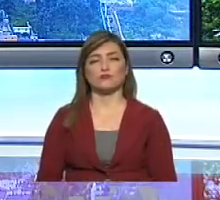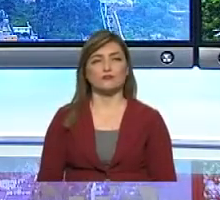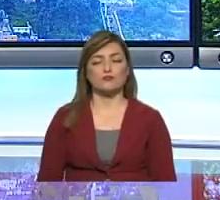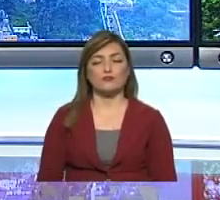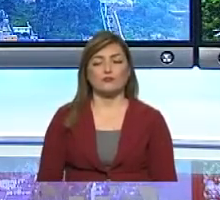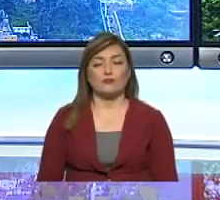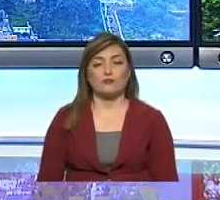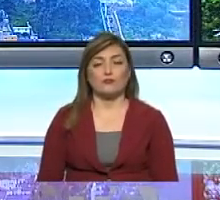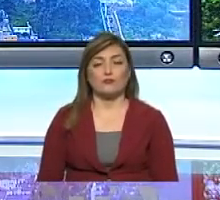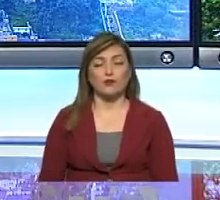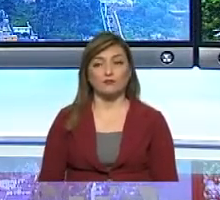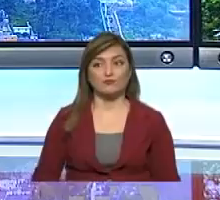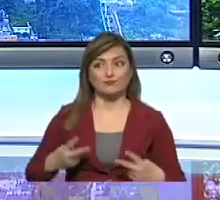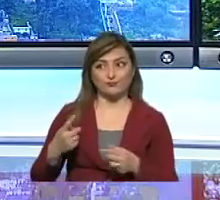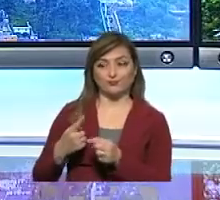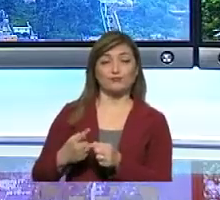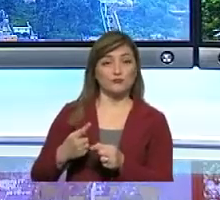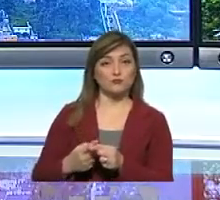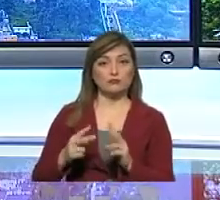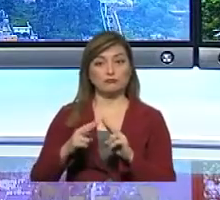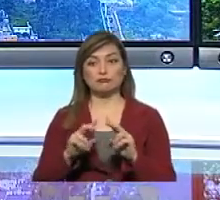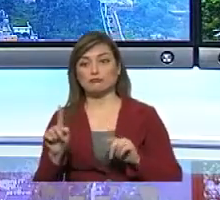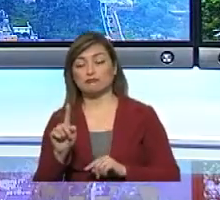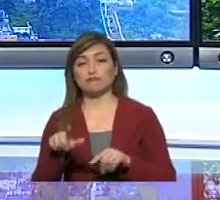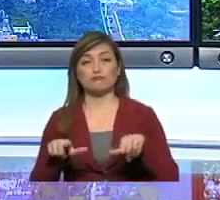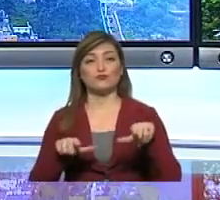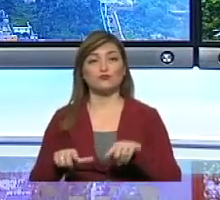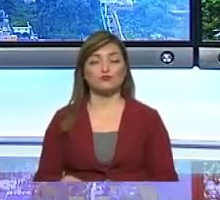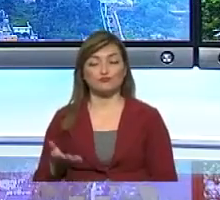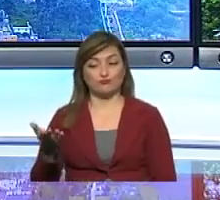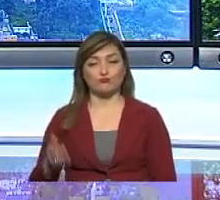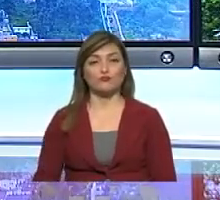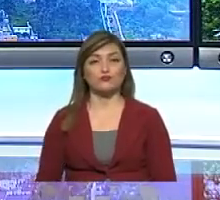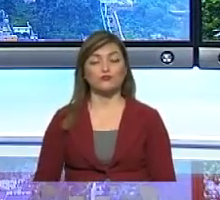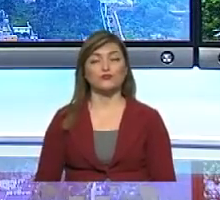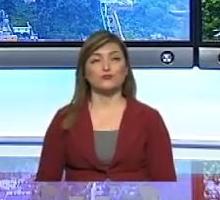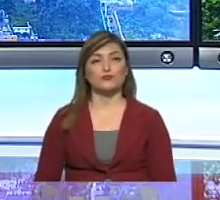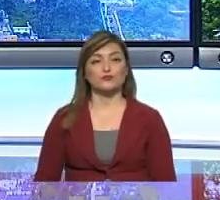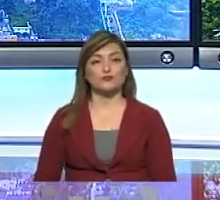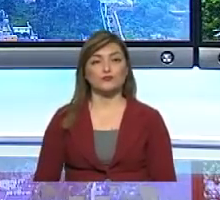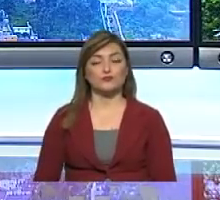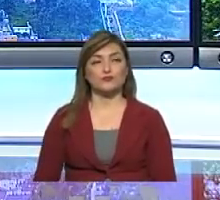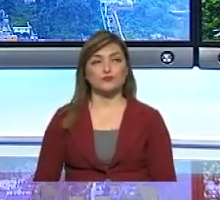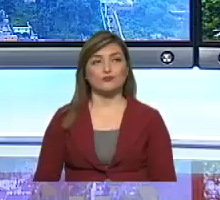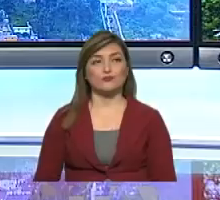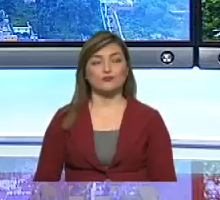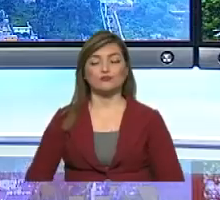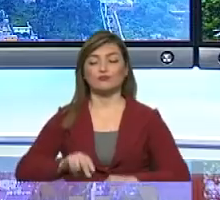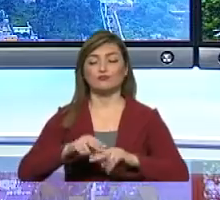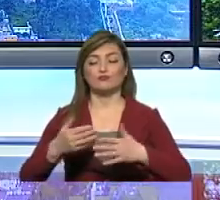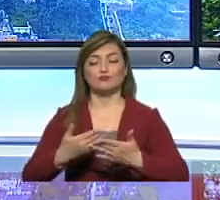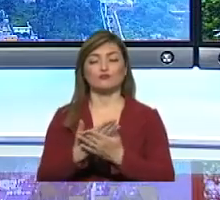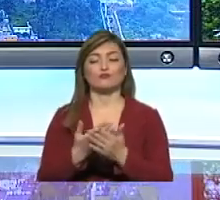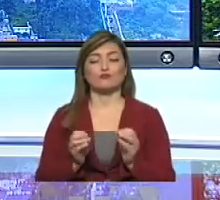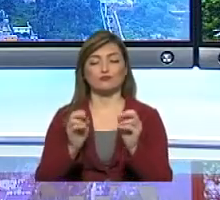está preguntando y vive aquí en preguntando, no conocí este lugar. Bueno, ahí tenemos la alternativa, sobre todo para adaptarnos a esta nueva normalidad. Es un